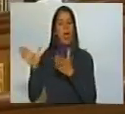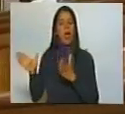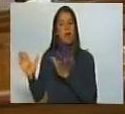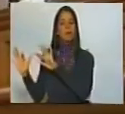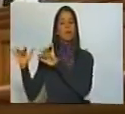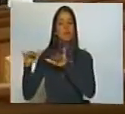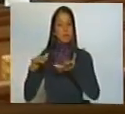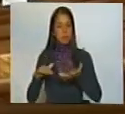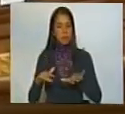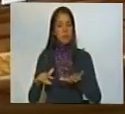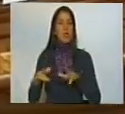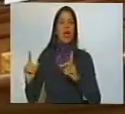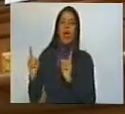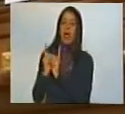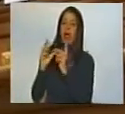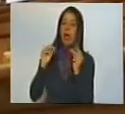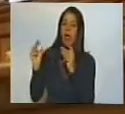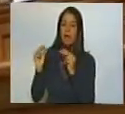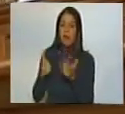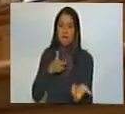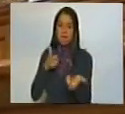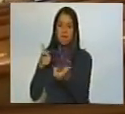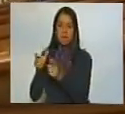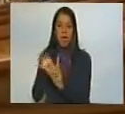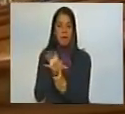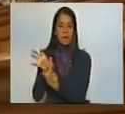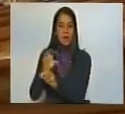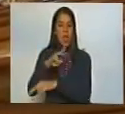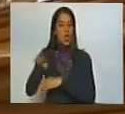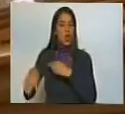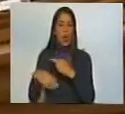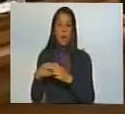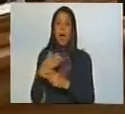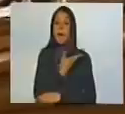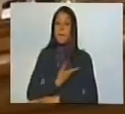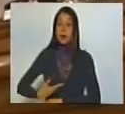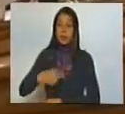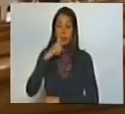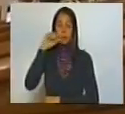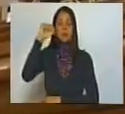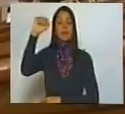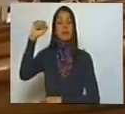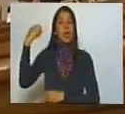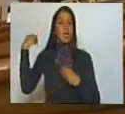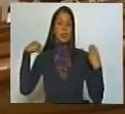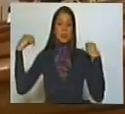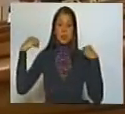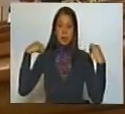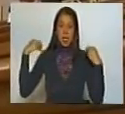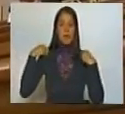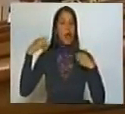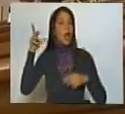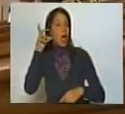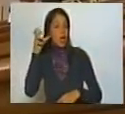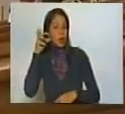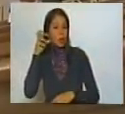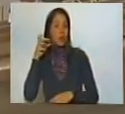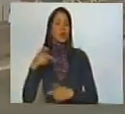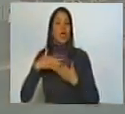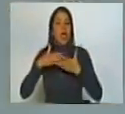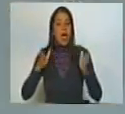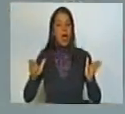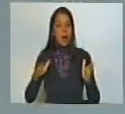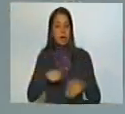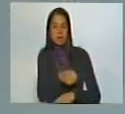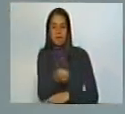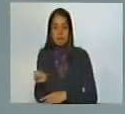nos reciben con perdigonazos, no nos reciben con violencia, sino que el presidente Nicolás Maduro nos hace un llamado para escucharnos. Le abre las puertas